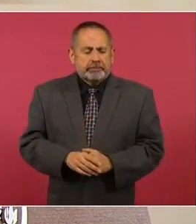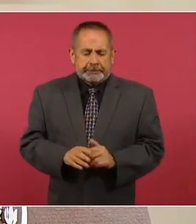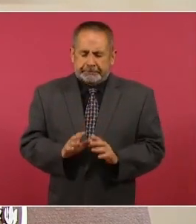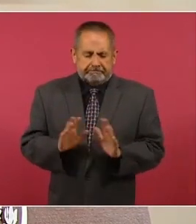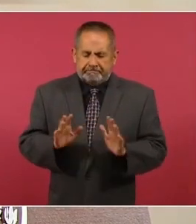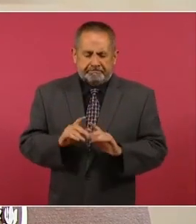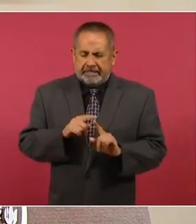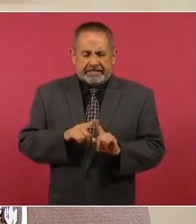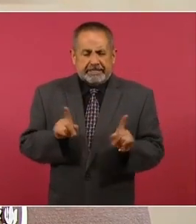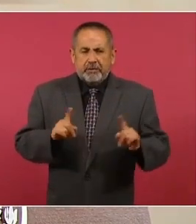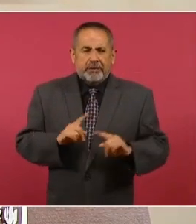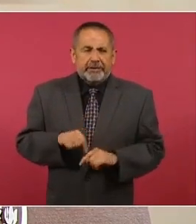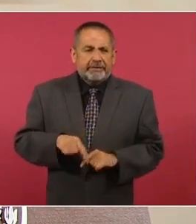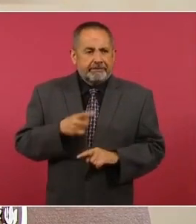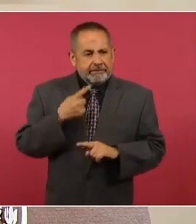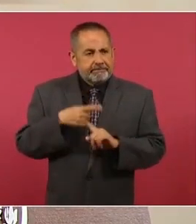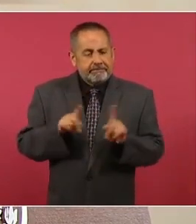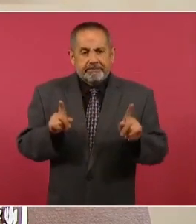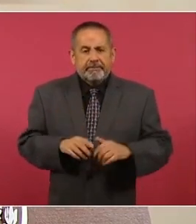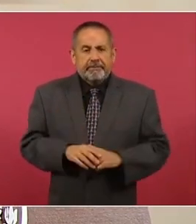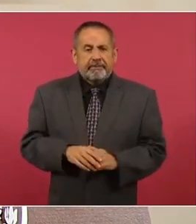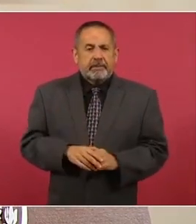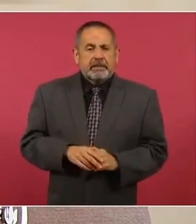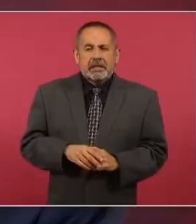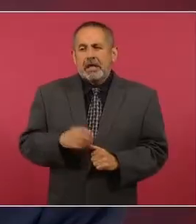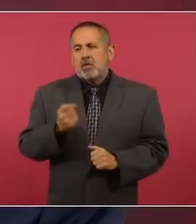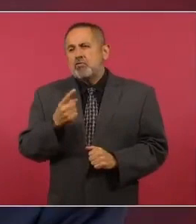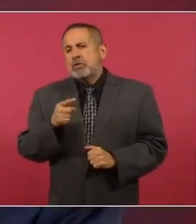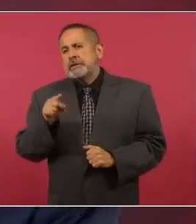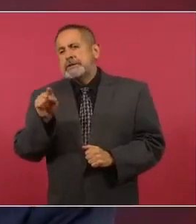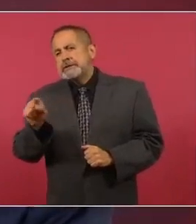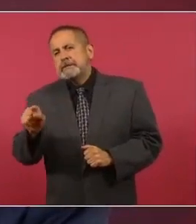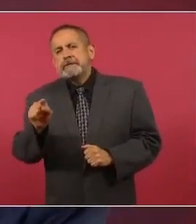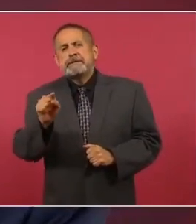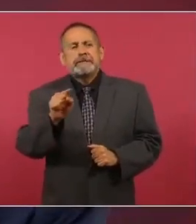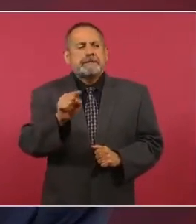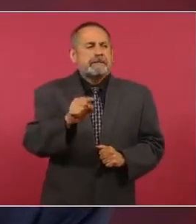No, son ciertos lugares